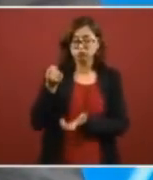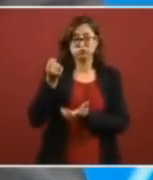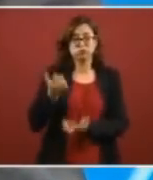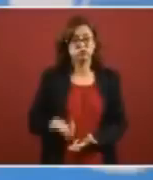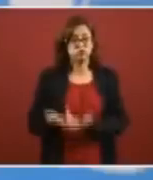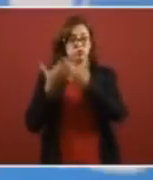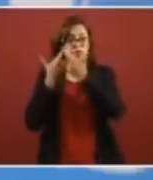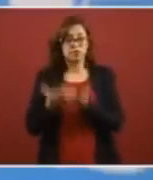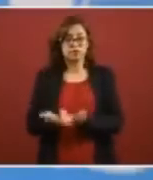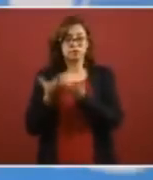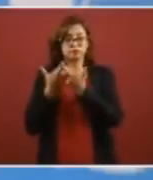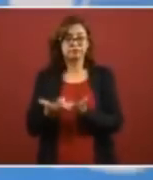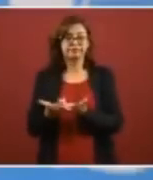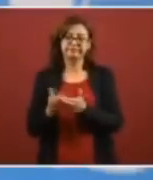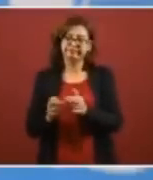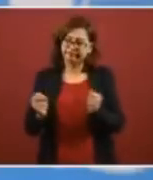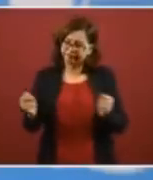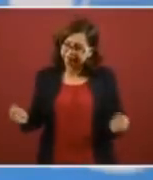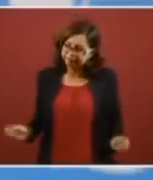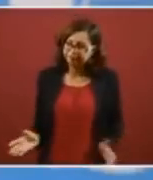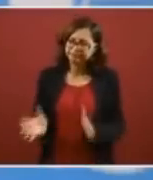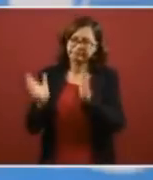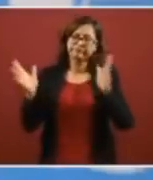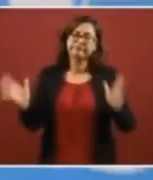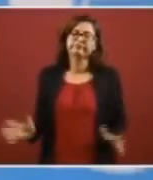para el desarrollo